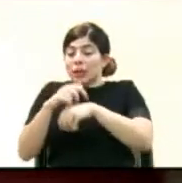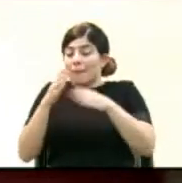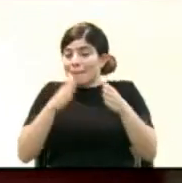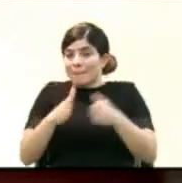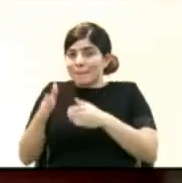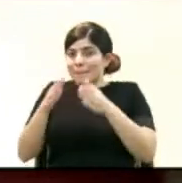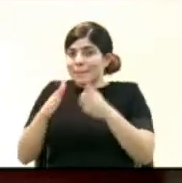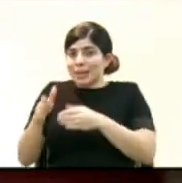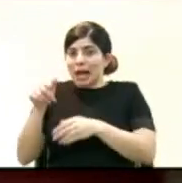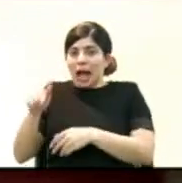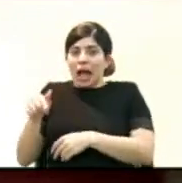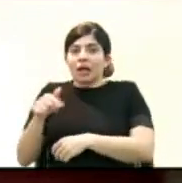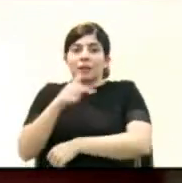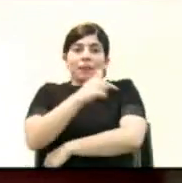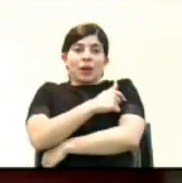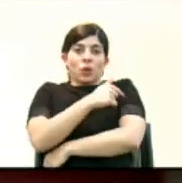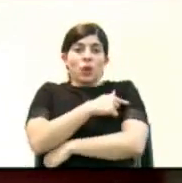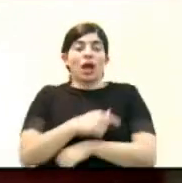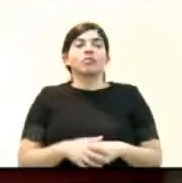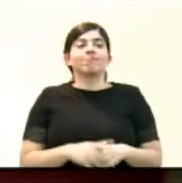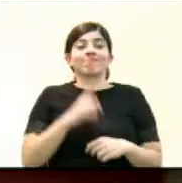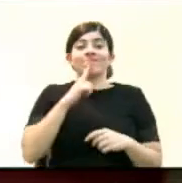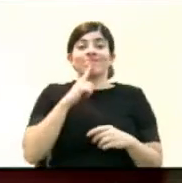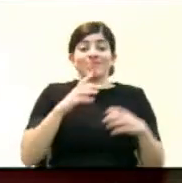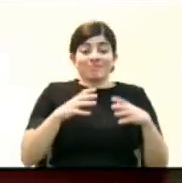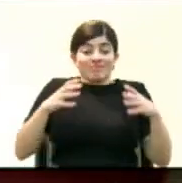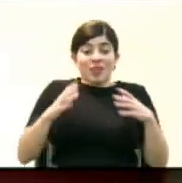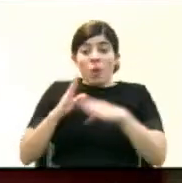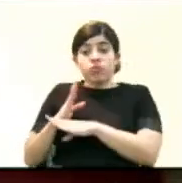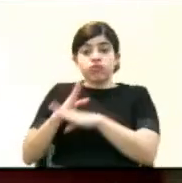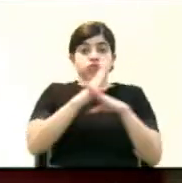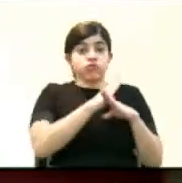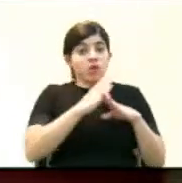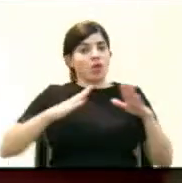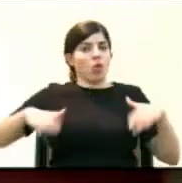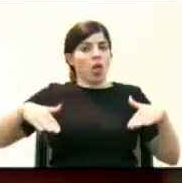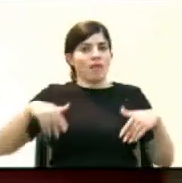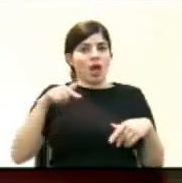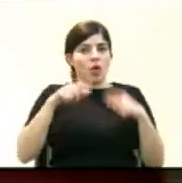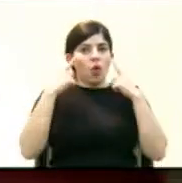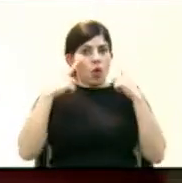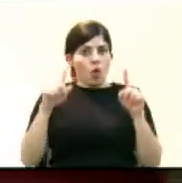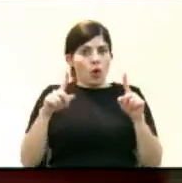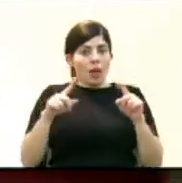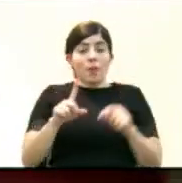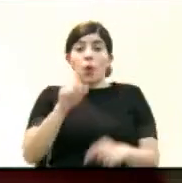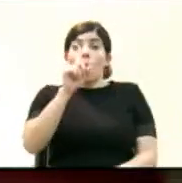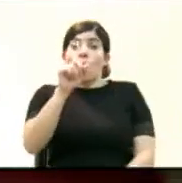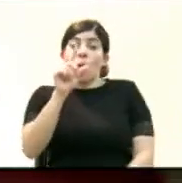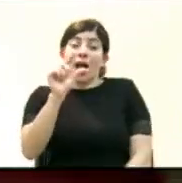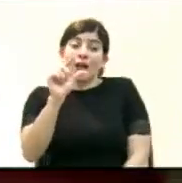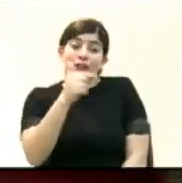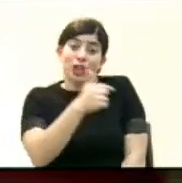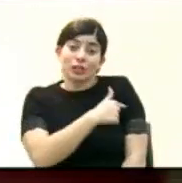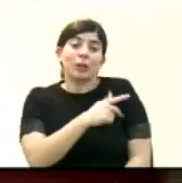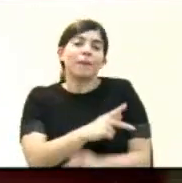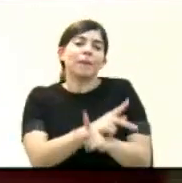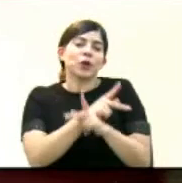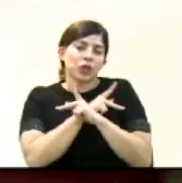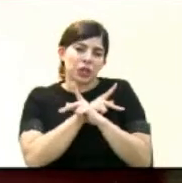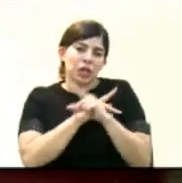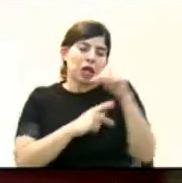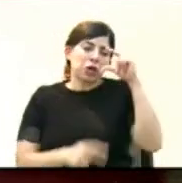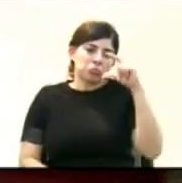en Román, no hemos alcanzado la inmunidad de rebaño. Por otro lado, aún una dosis sí protege, pero no tiene la